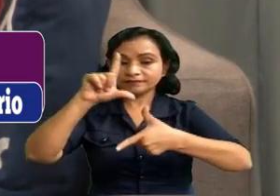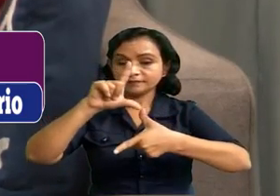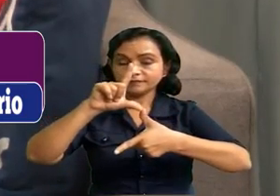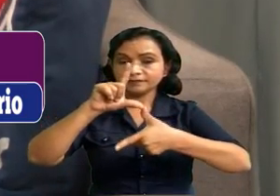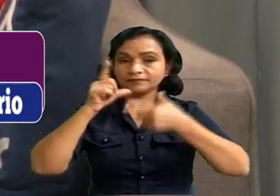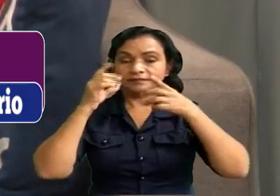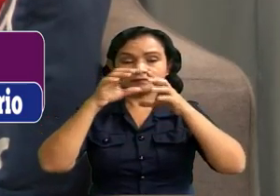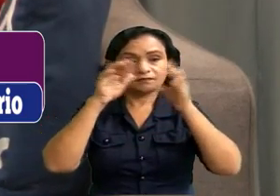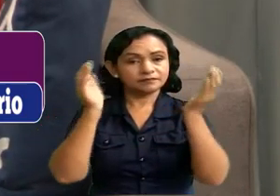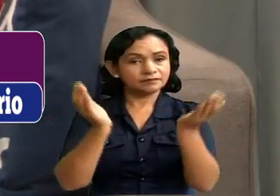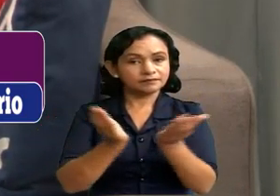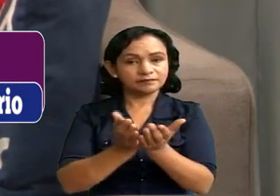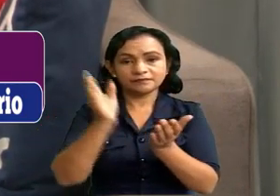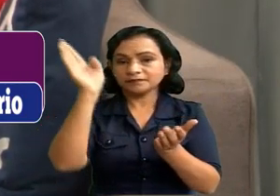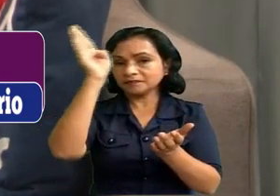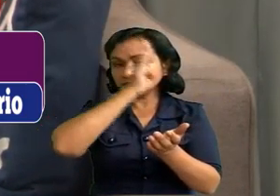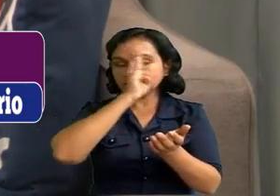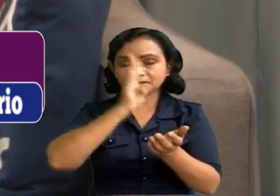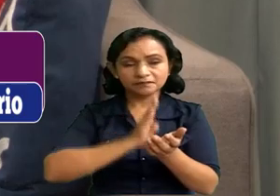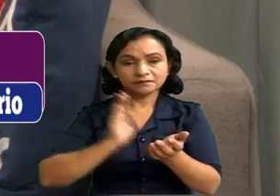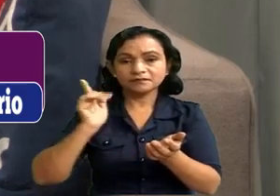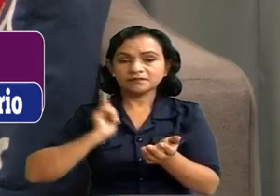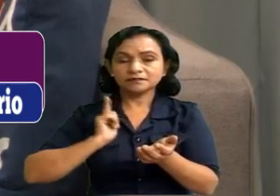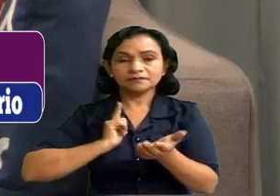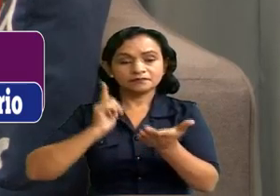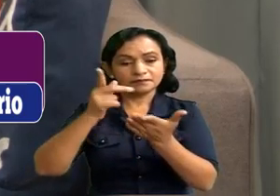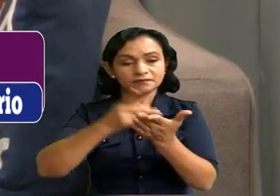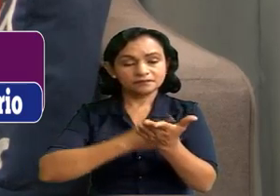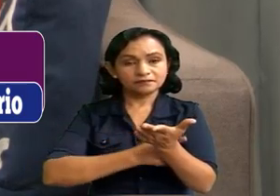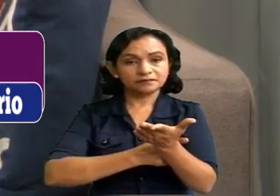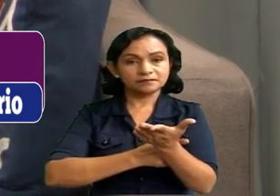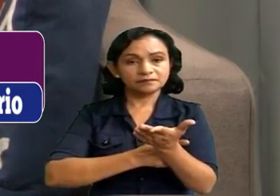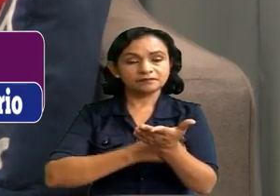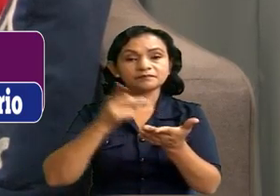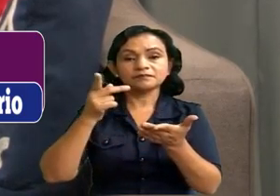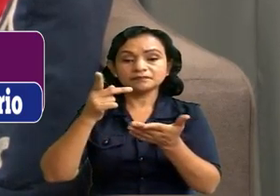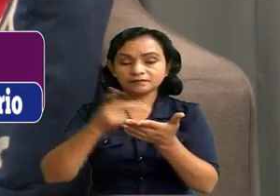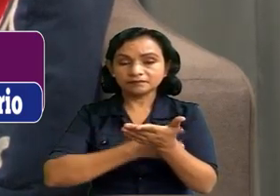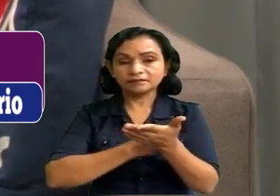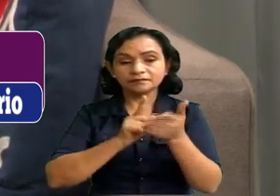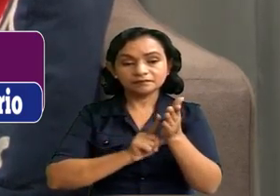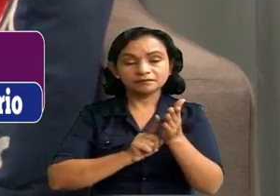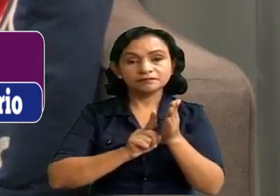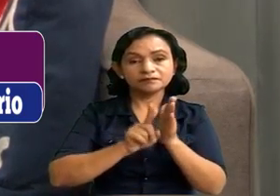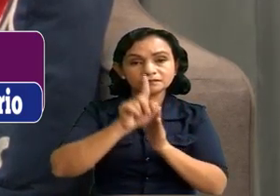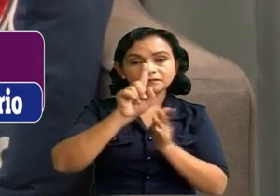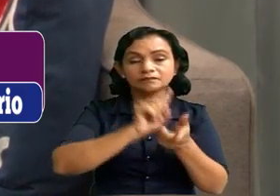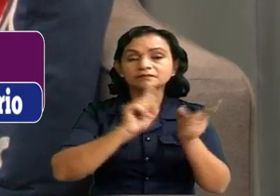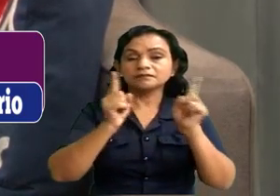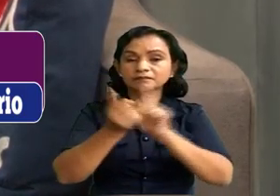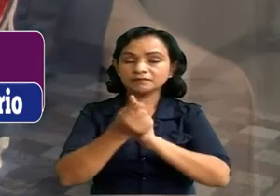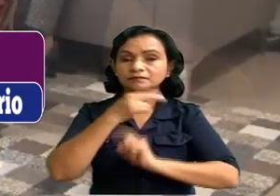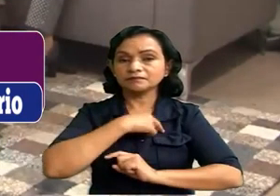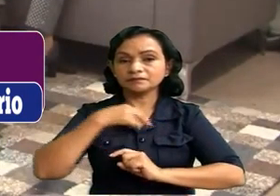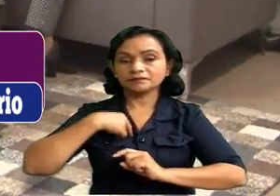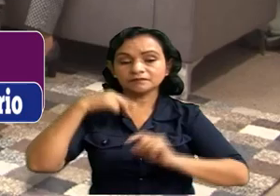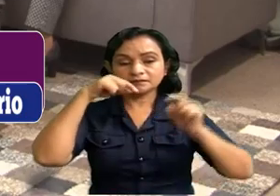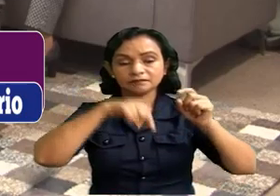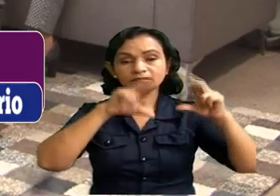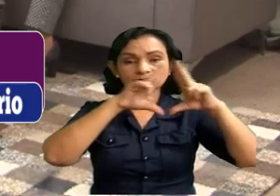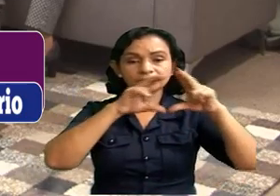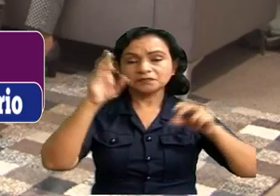Caribe y el mundo entero, jamás van a tener un proyecto como los proyectos revolucionarios que nosotros estamos llevando a cabo.